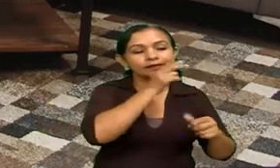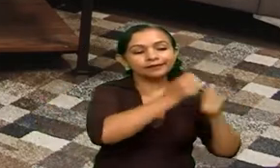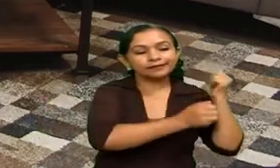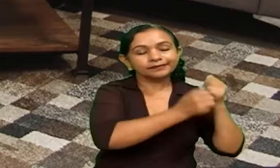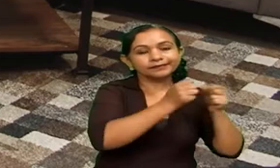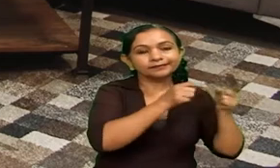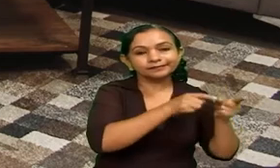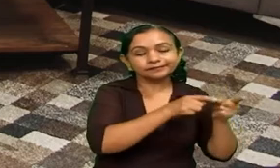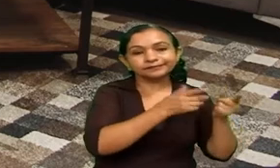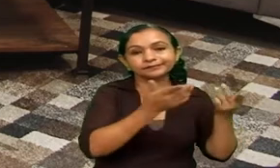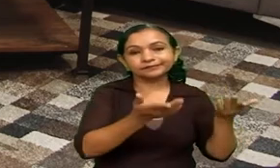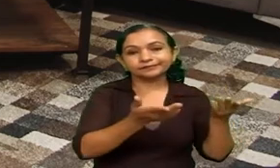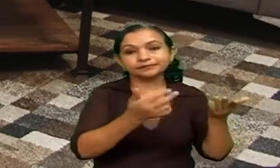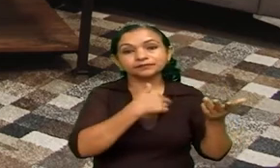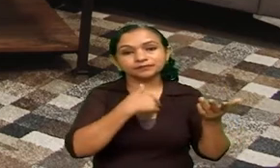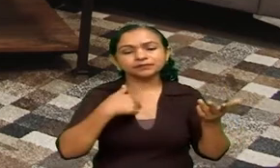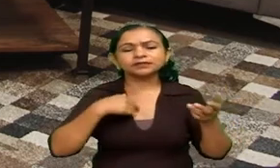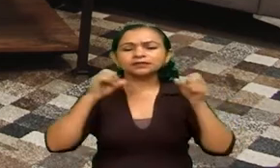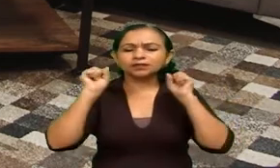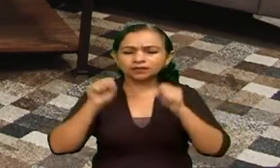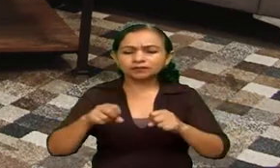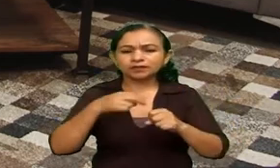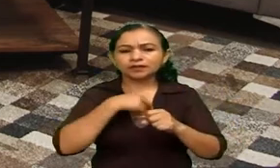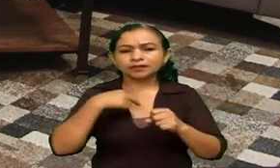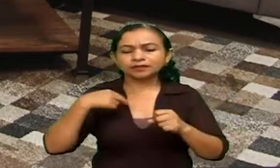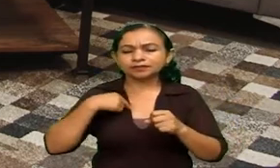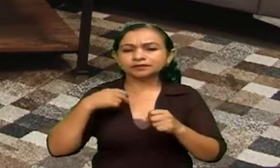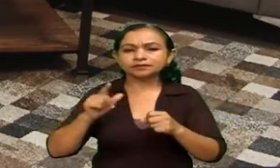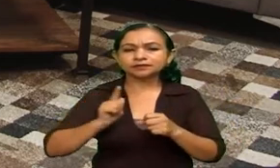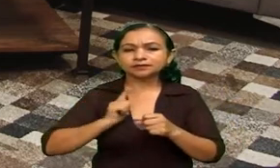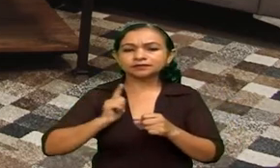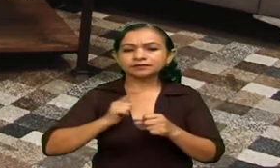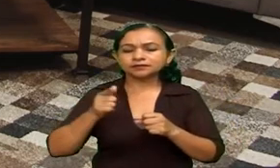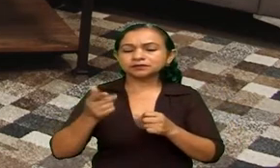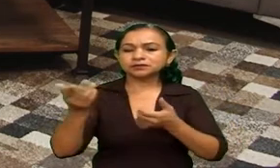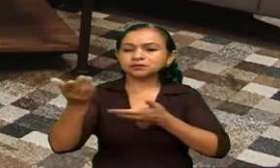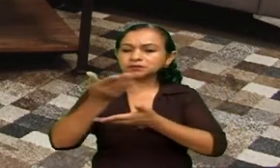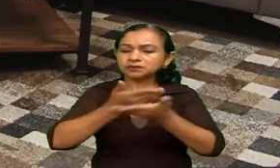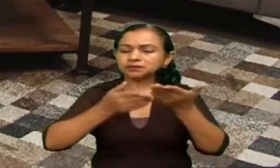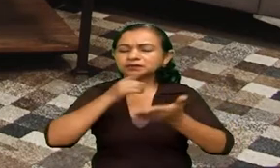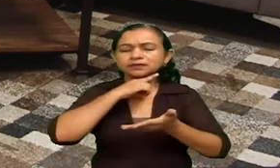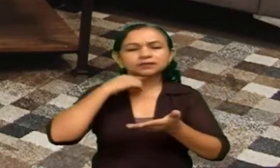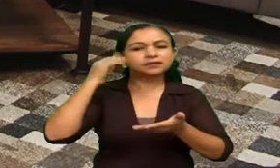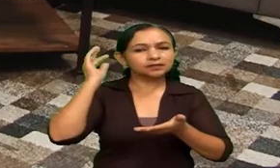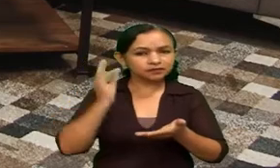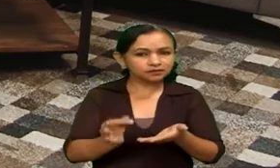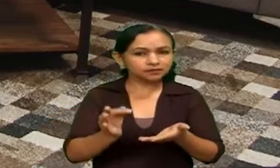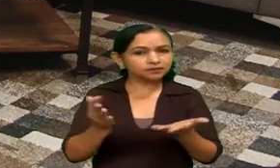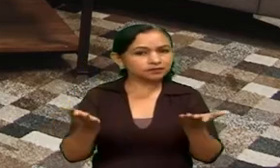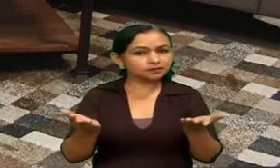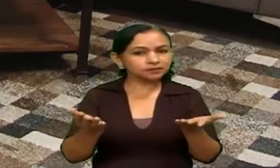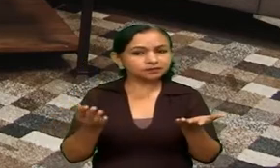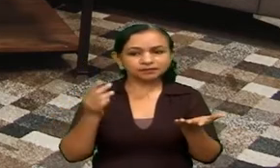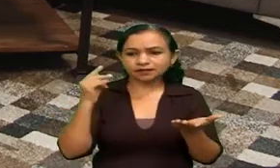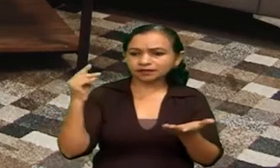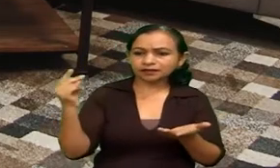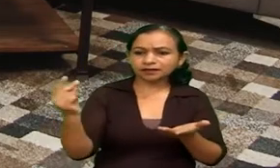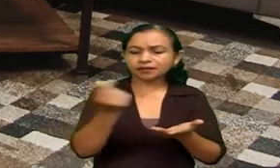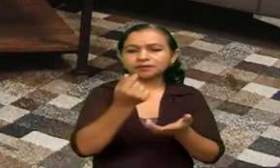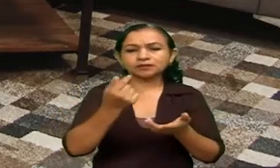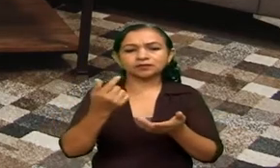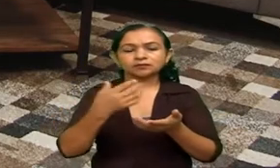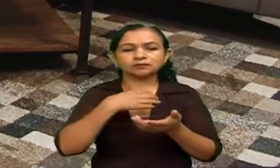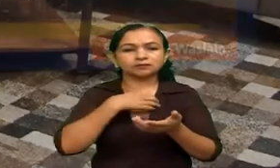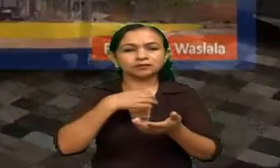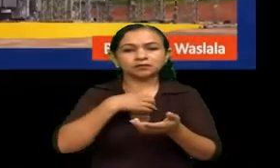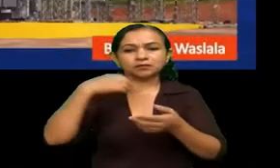eso lo podés enfrentar si tenés un sistema confiable y seguro, porque inmediatamente podés empezar a restablecer